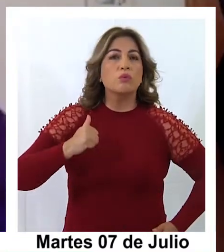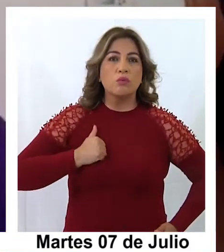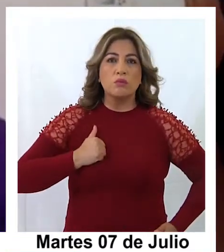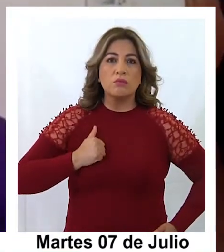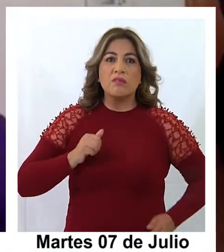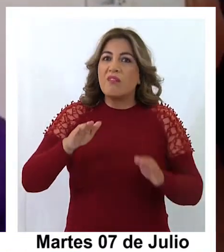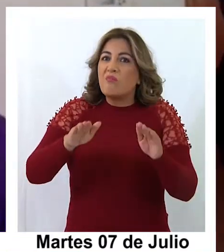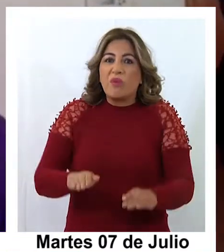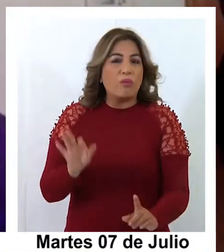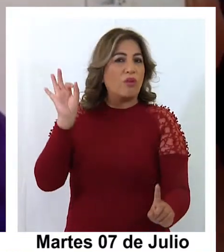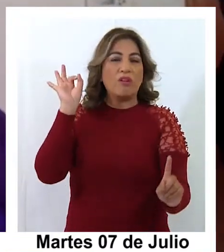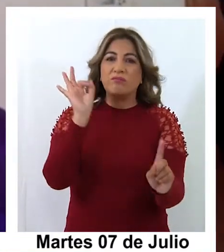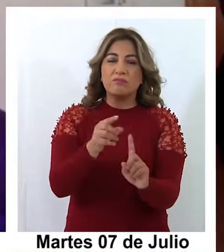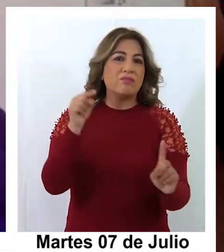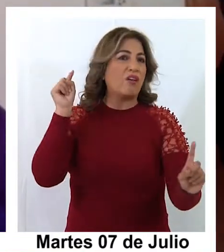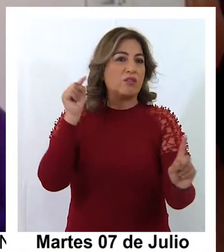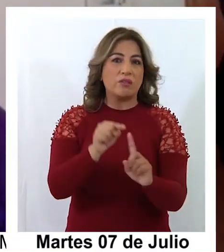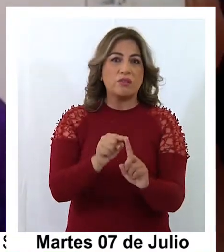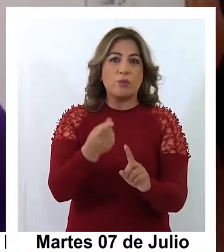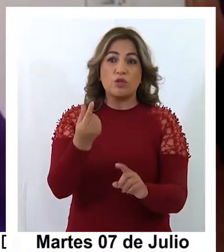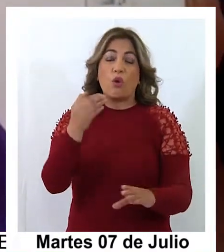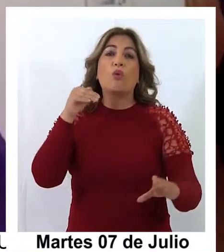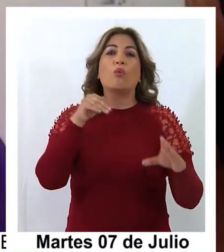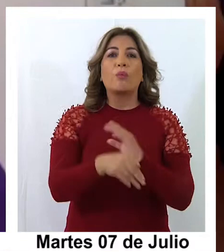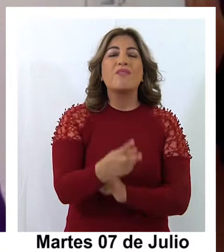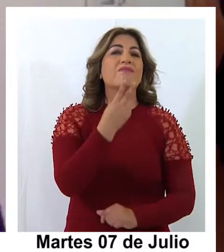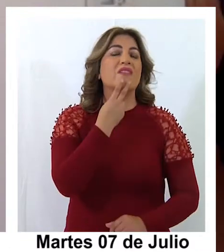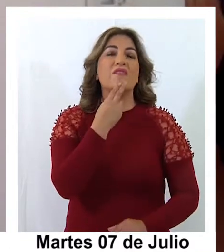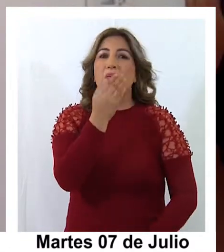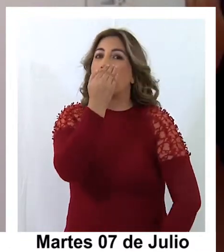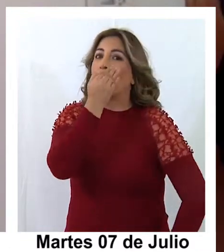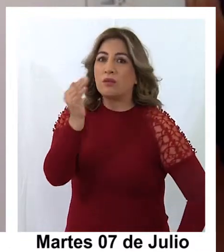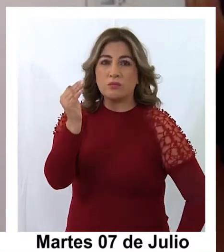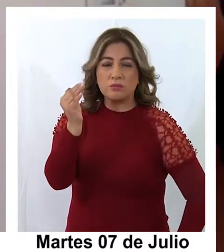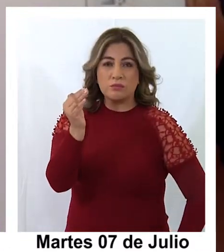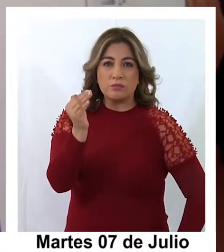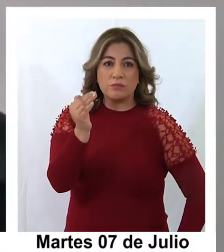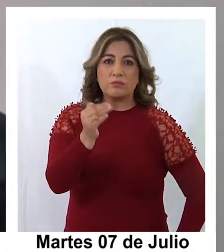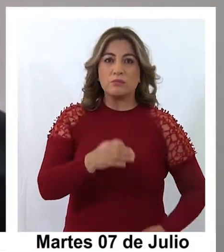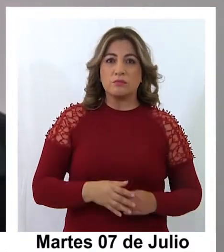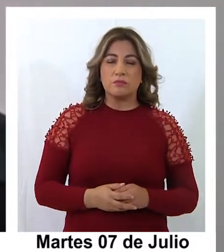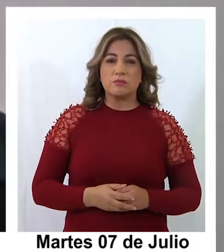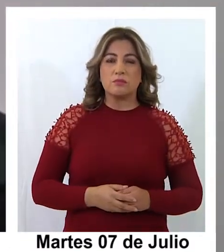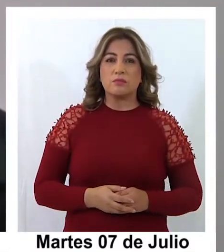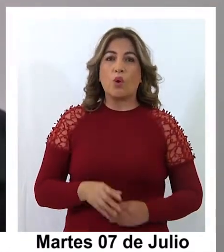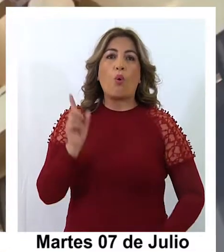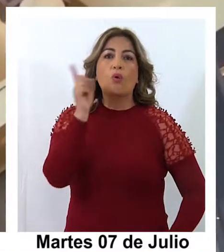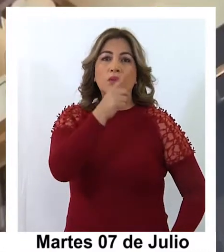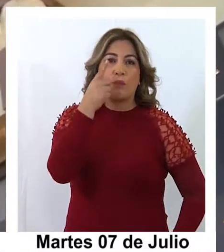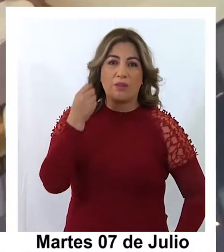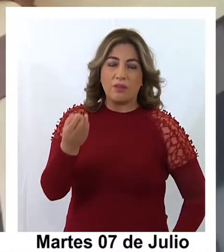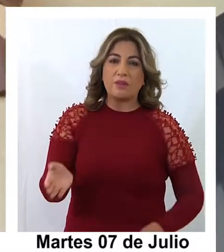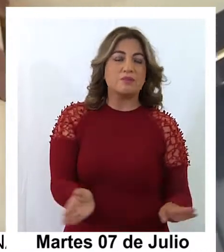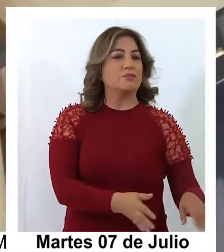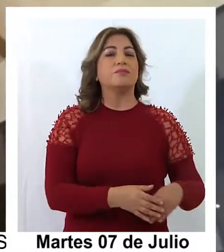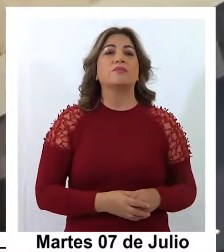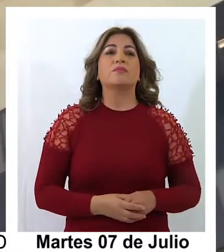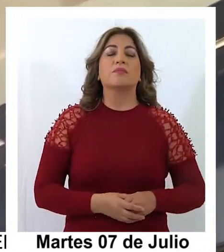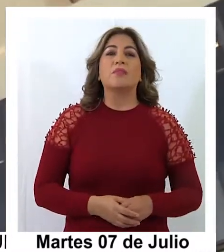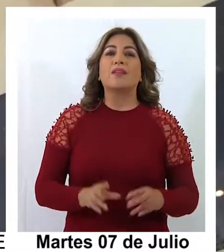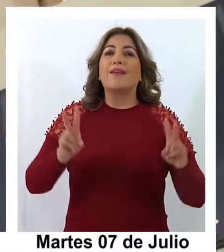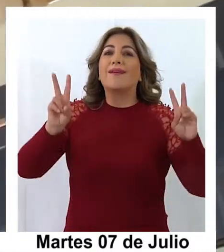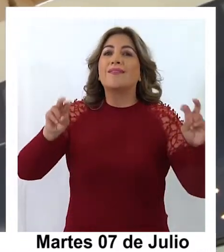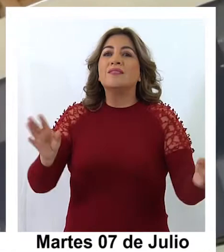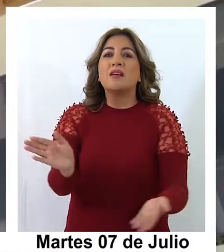cumpliendo la misma finalidad para lo cual ahorraste, es para vivir lo mejor posible tus últimos días. En relación a